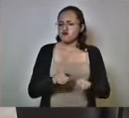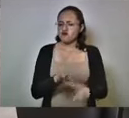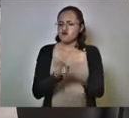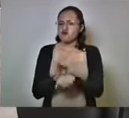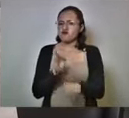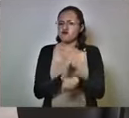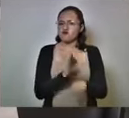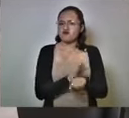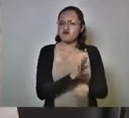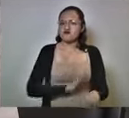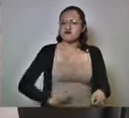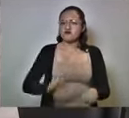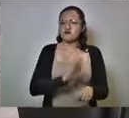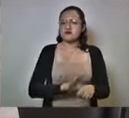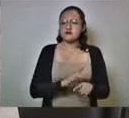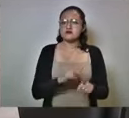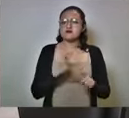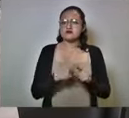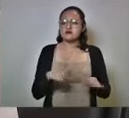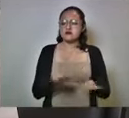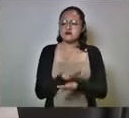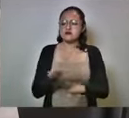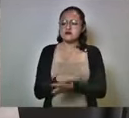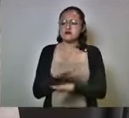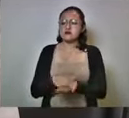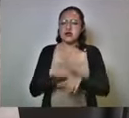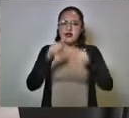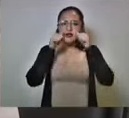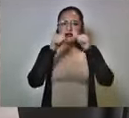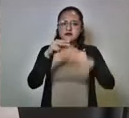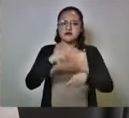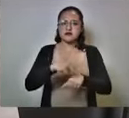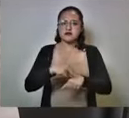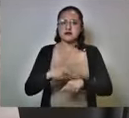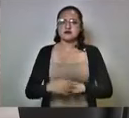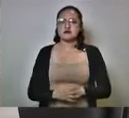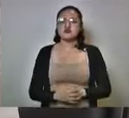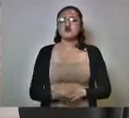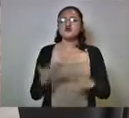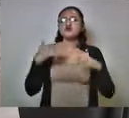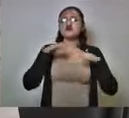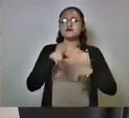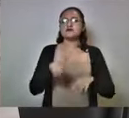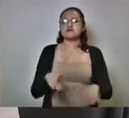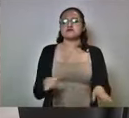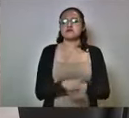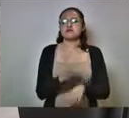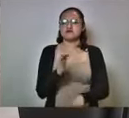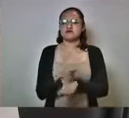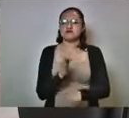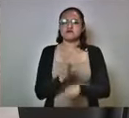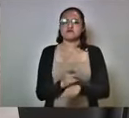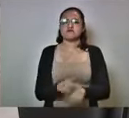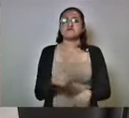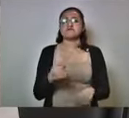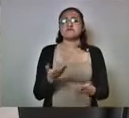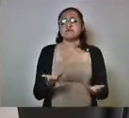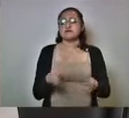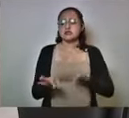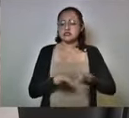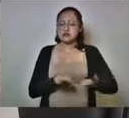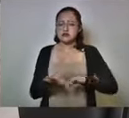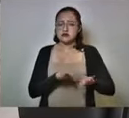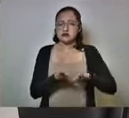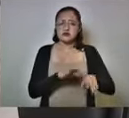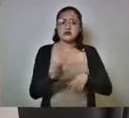áreas de reacomodo de la atención médica con respecto a la reconversión. Todo eso se está trabajando